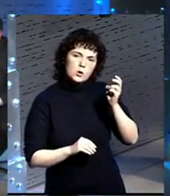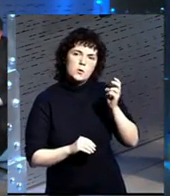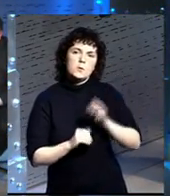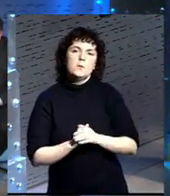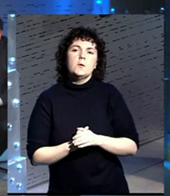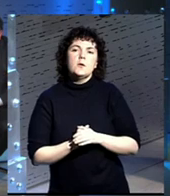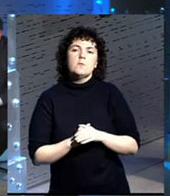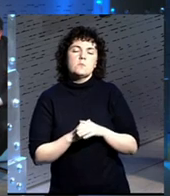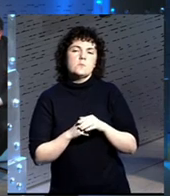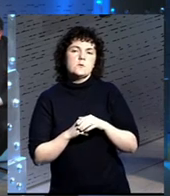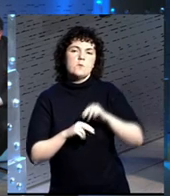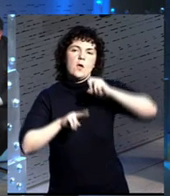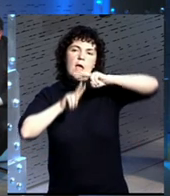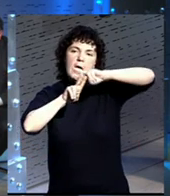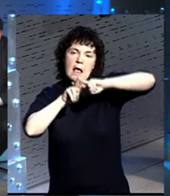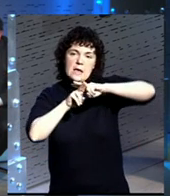Empresa 2020.